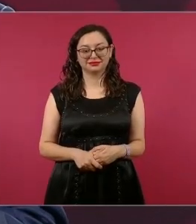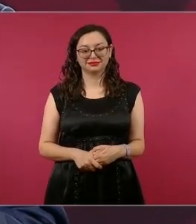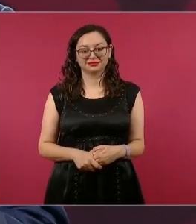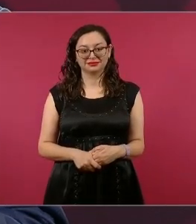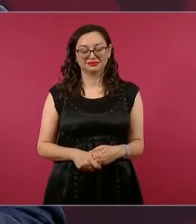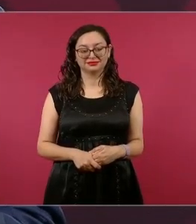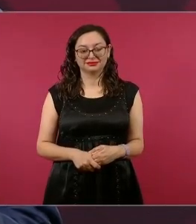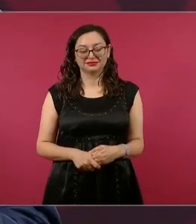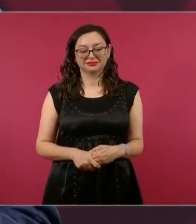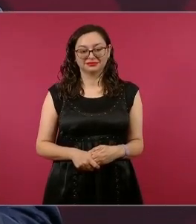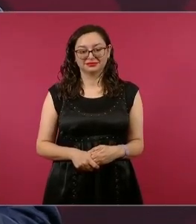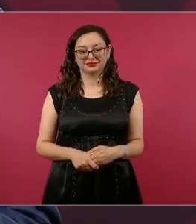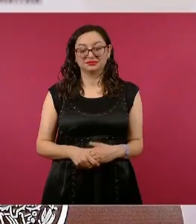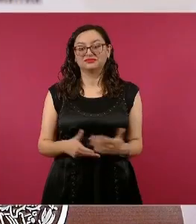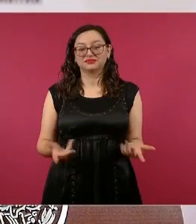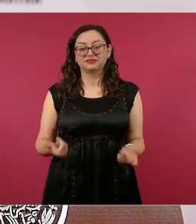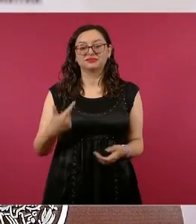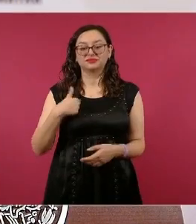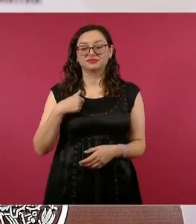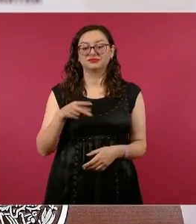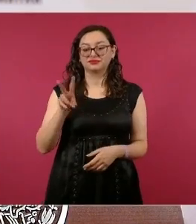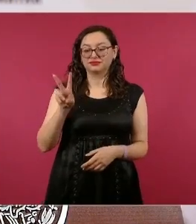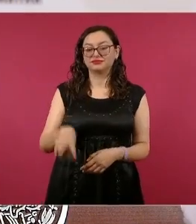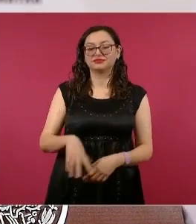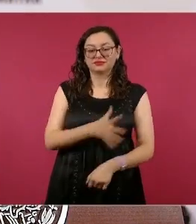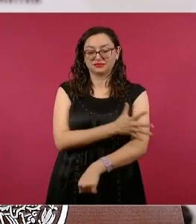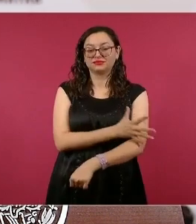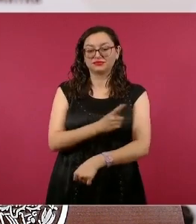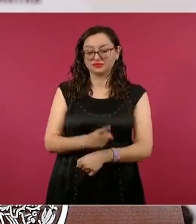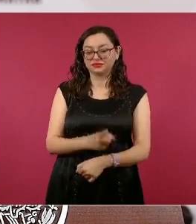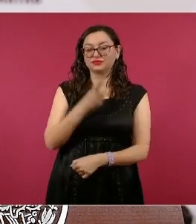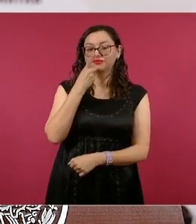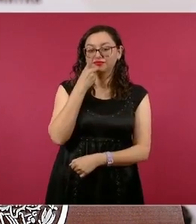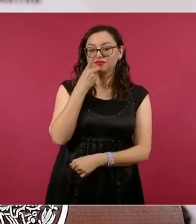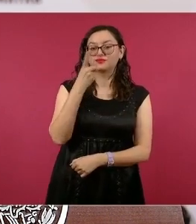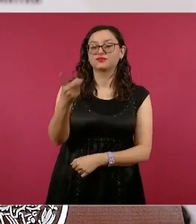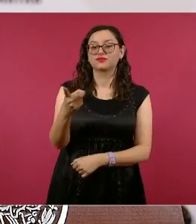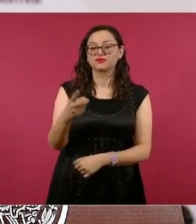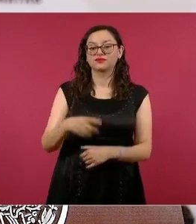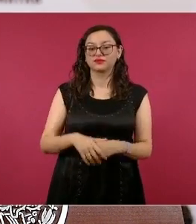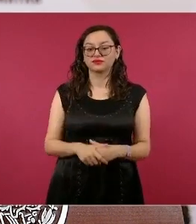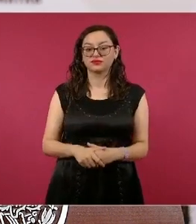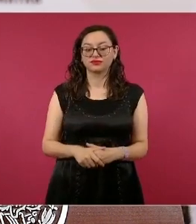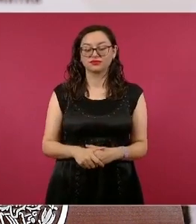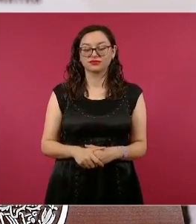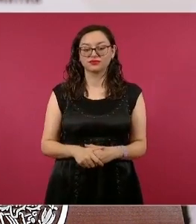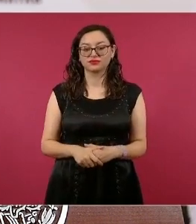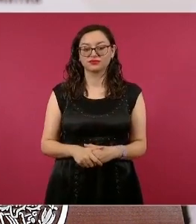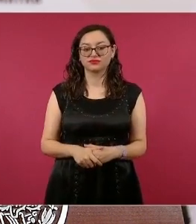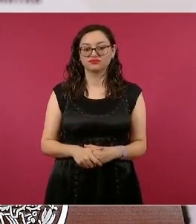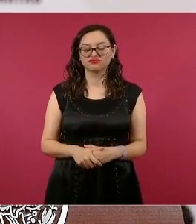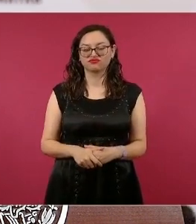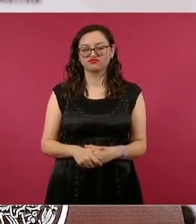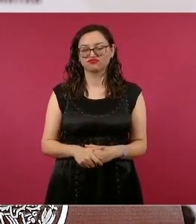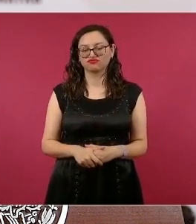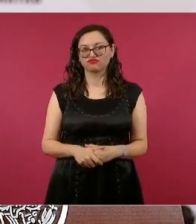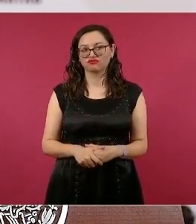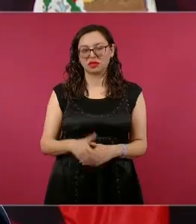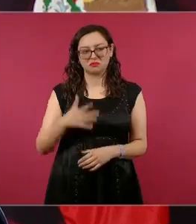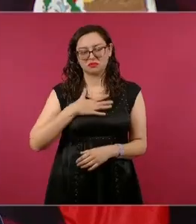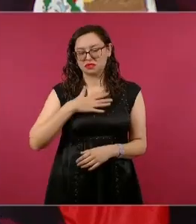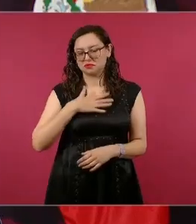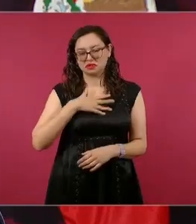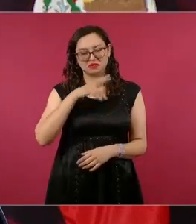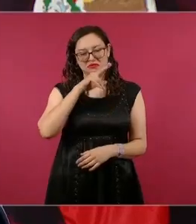yo lo digo sinceramente, quienes más me preocupan